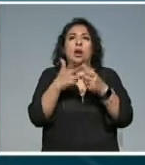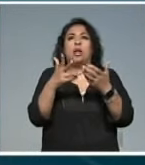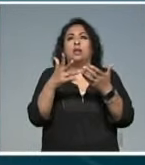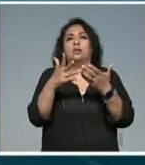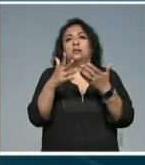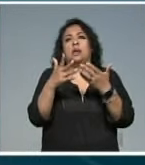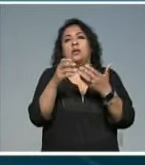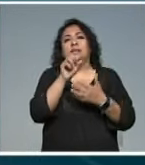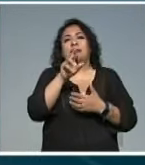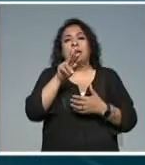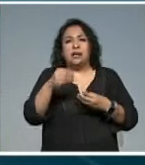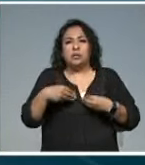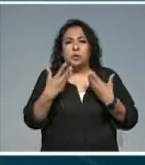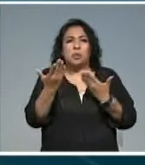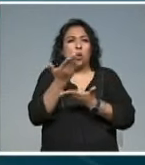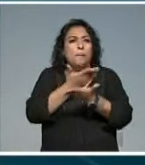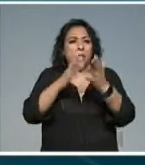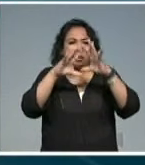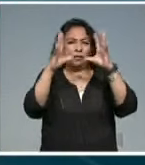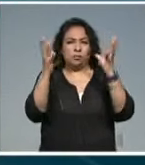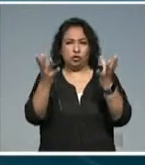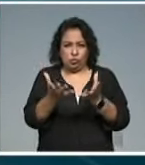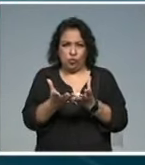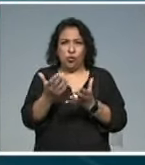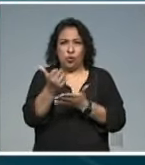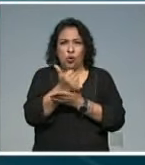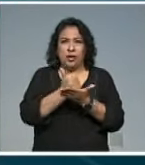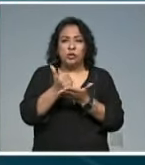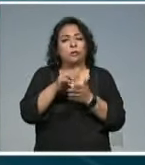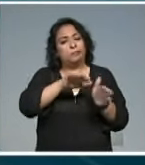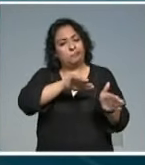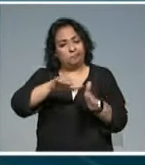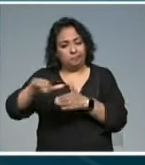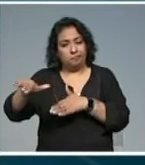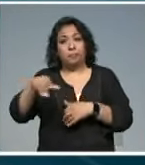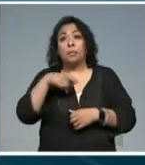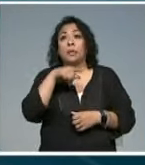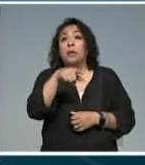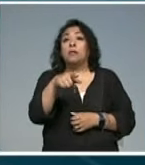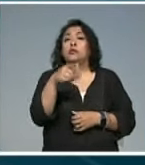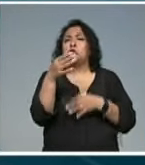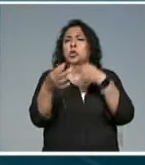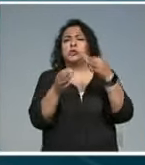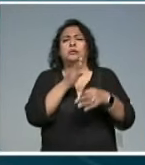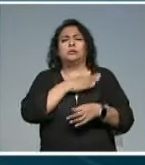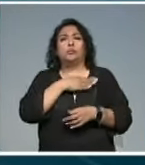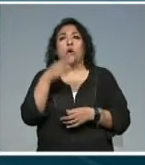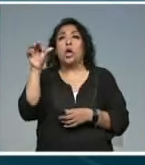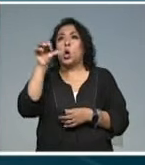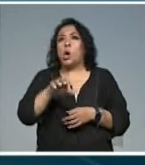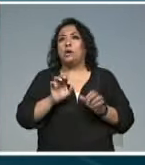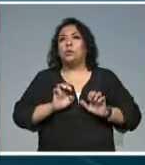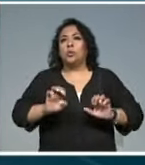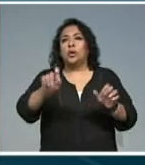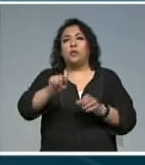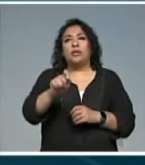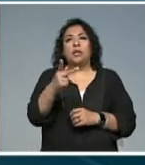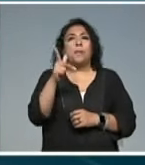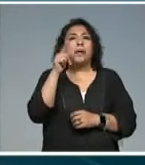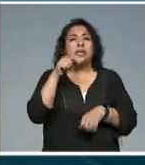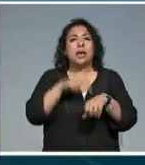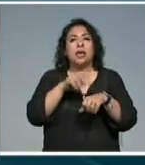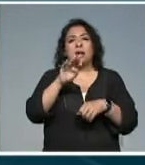quienes convivimos y compartimos este planeta azul. En otra información, muy buenas noticias, estamos de gala en Canal 22,